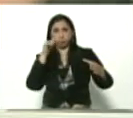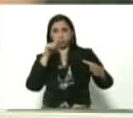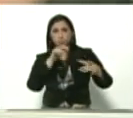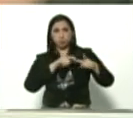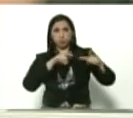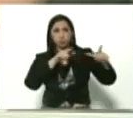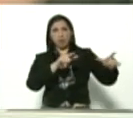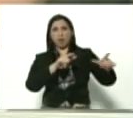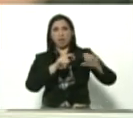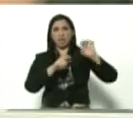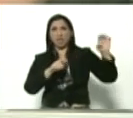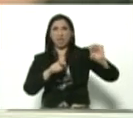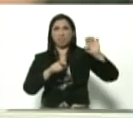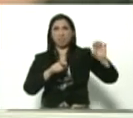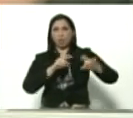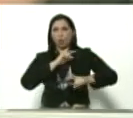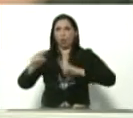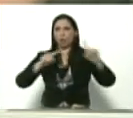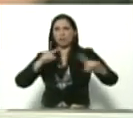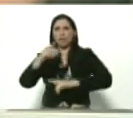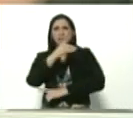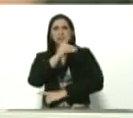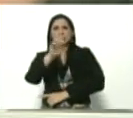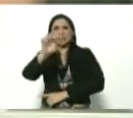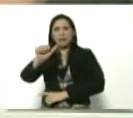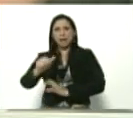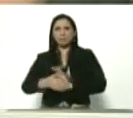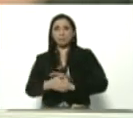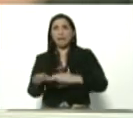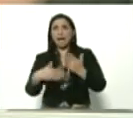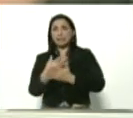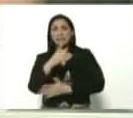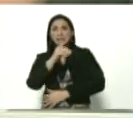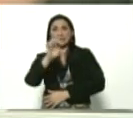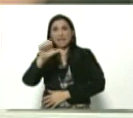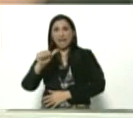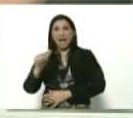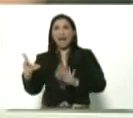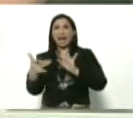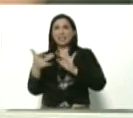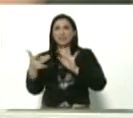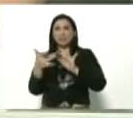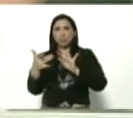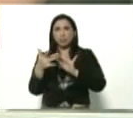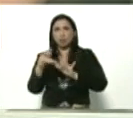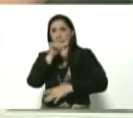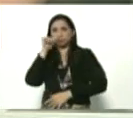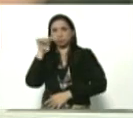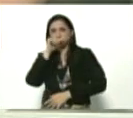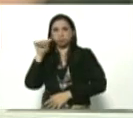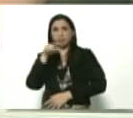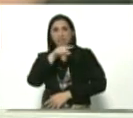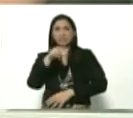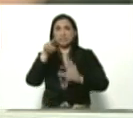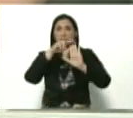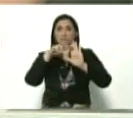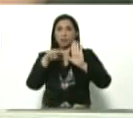este, por orden de la DEA. O sea, que la DEA llega a articular con narcotraficantes de ese nivel.